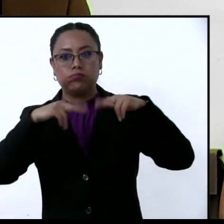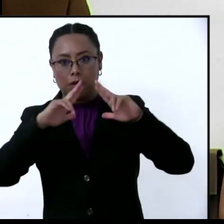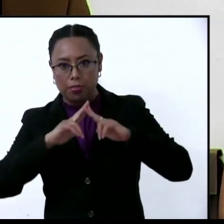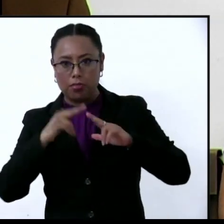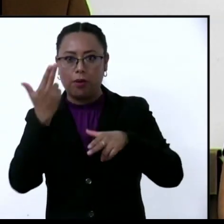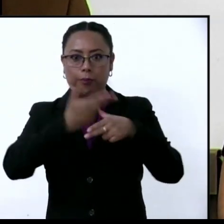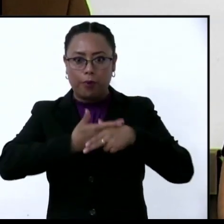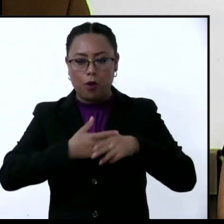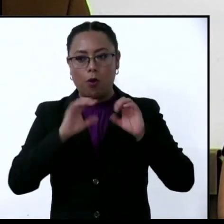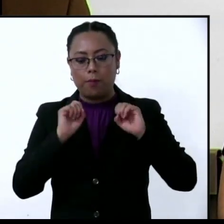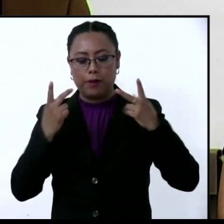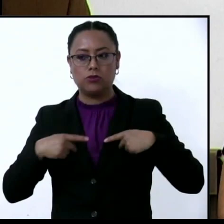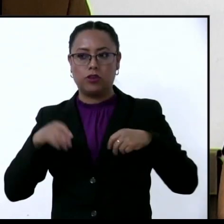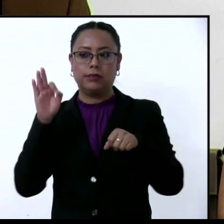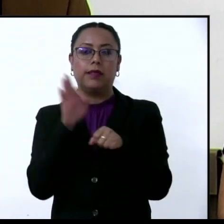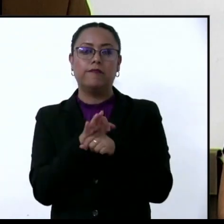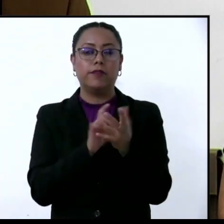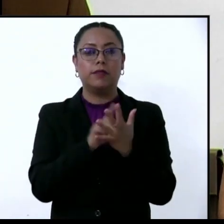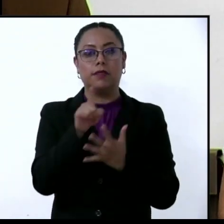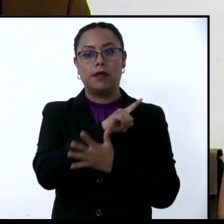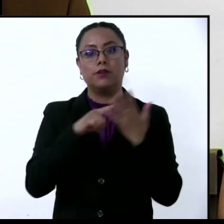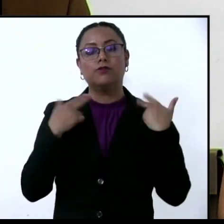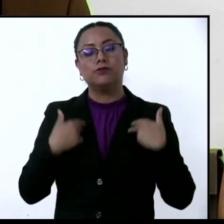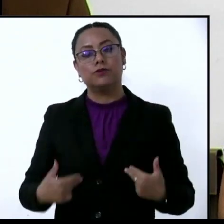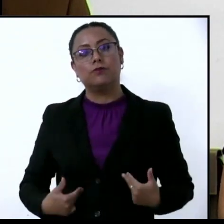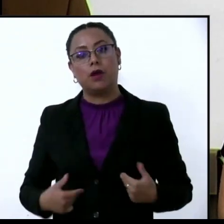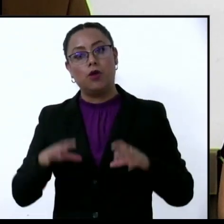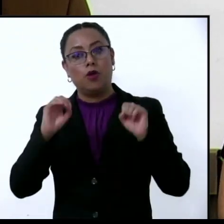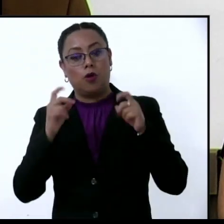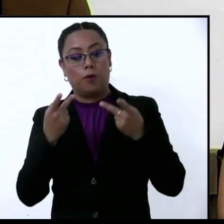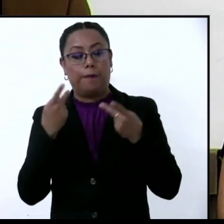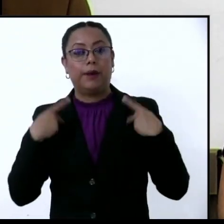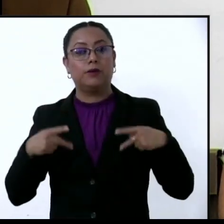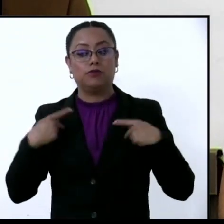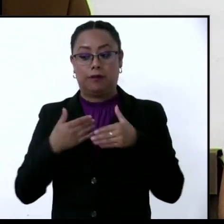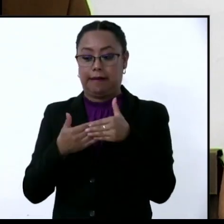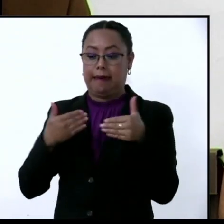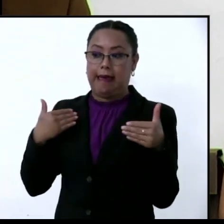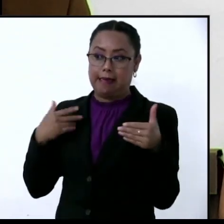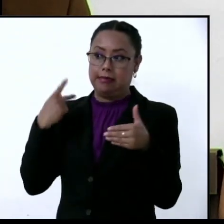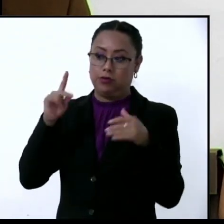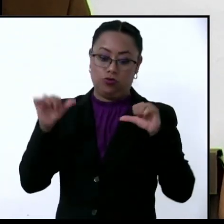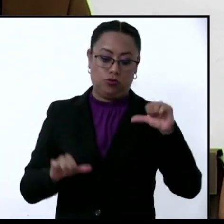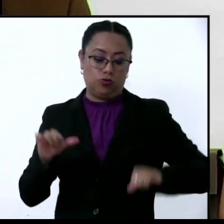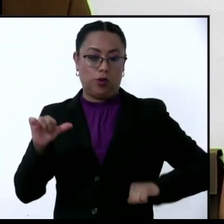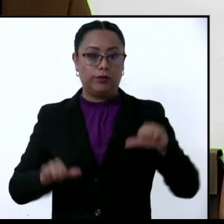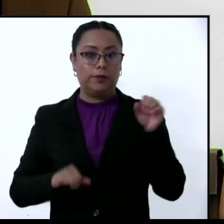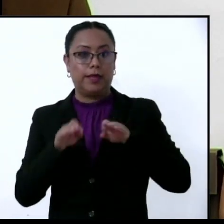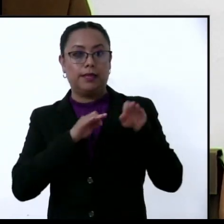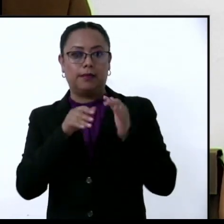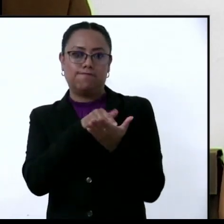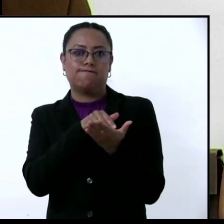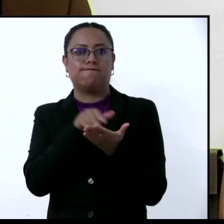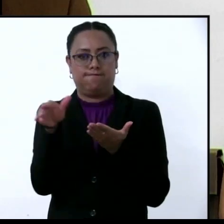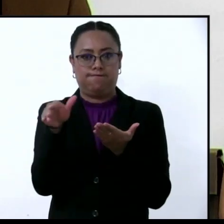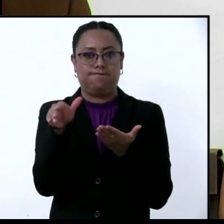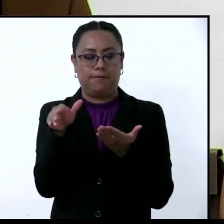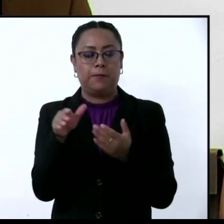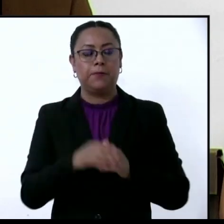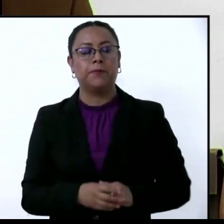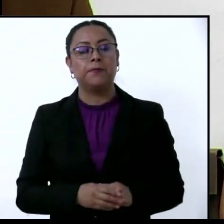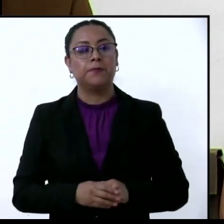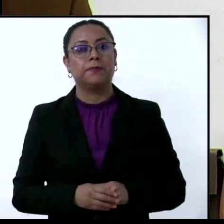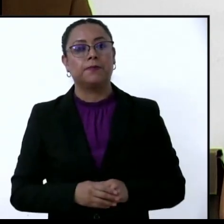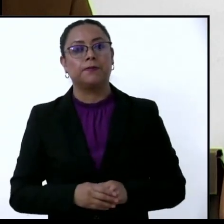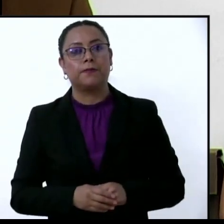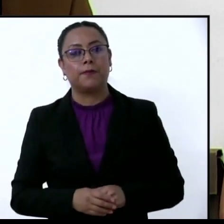humanos o personas que han sido despedidas de su actividad laboral. Ahora bien, otro de